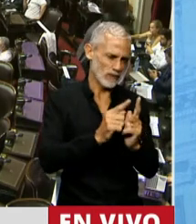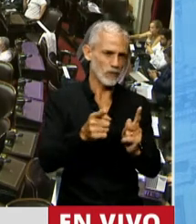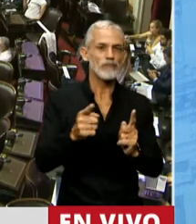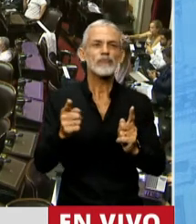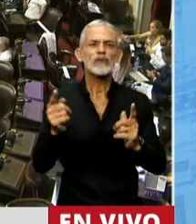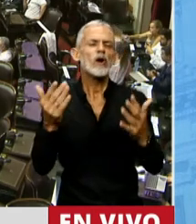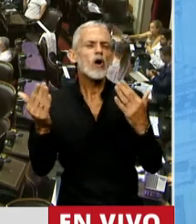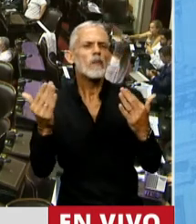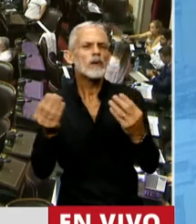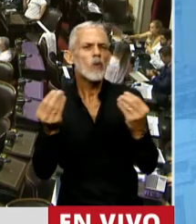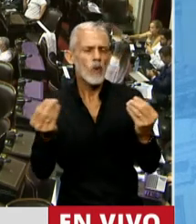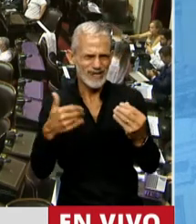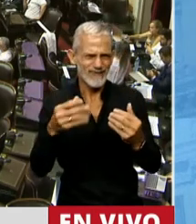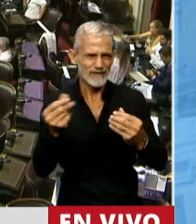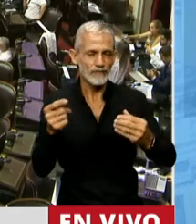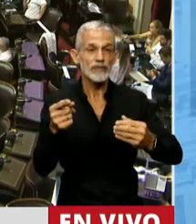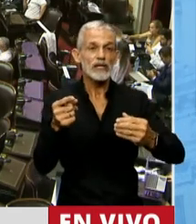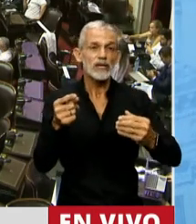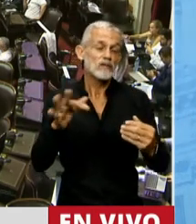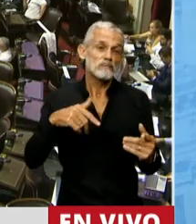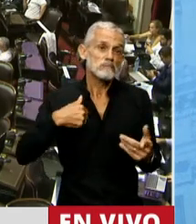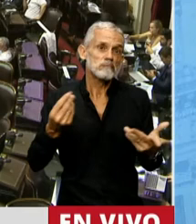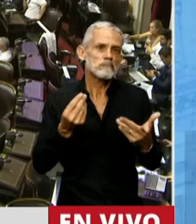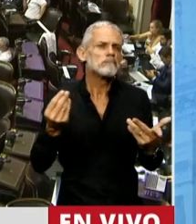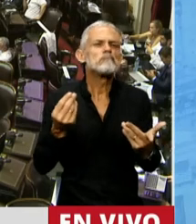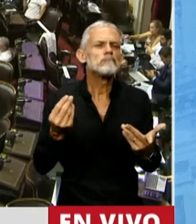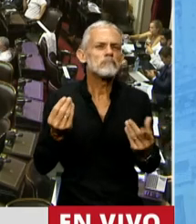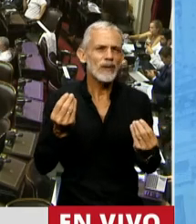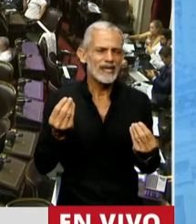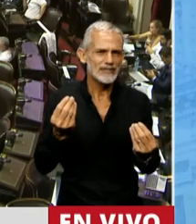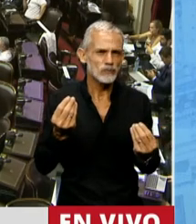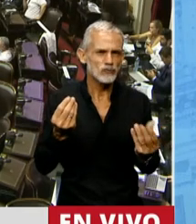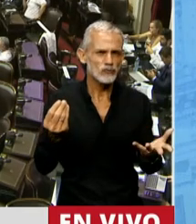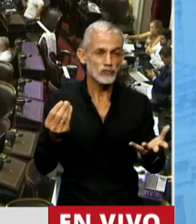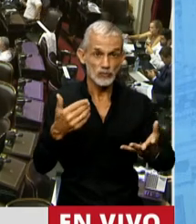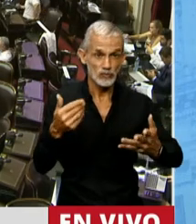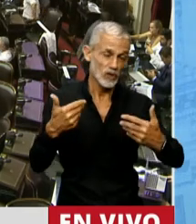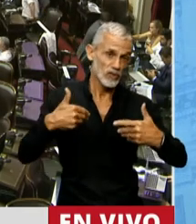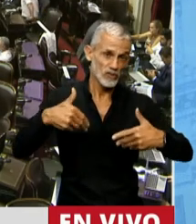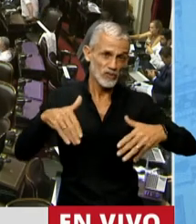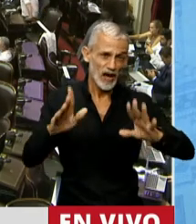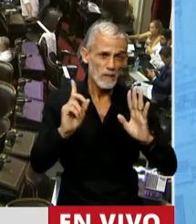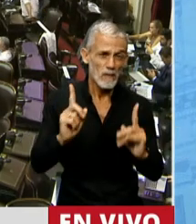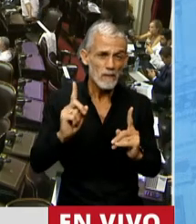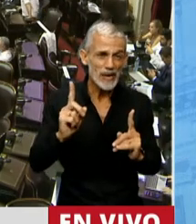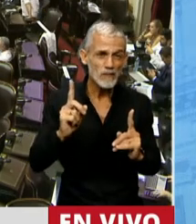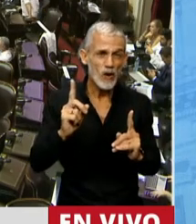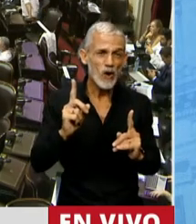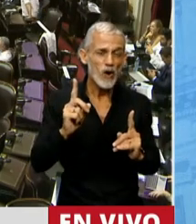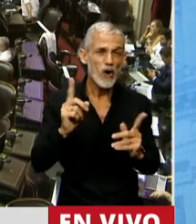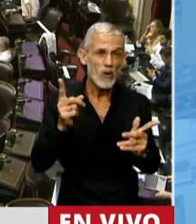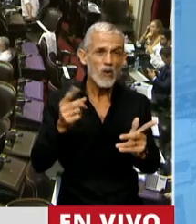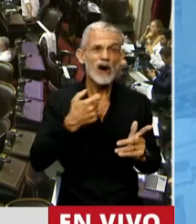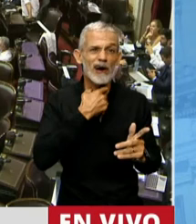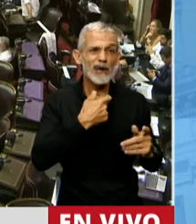por favor. Presidente, ¿qué debiéramos haber hecho nosotros entonces, presidente? Dejarnos llevar por las voces que